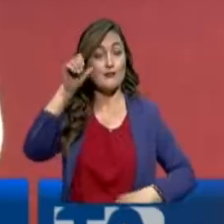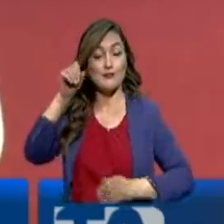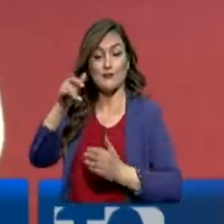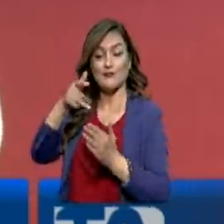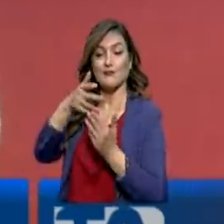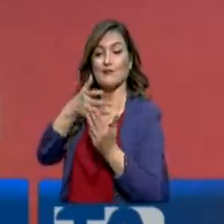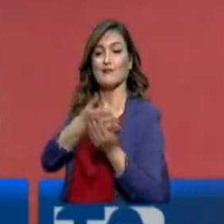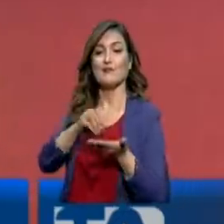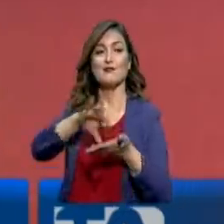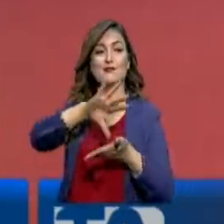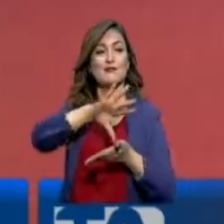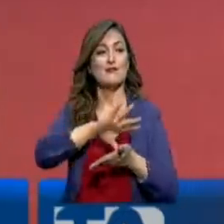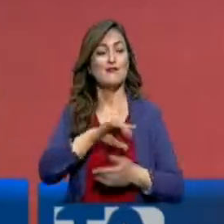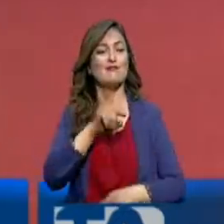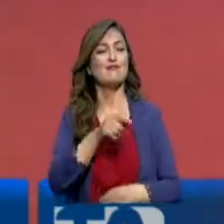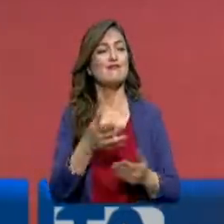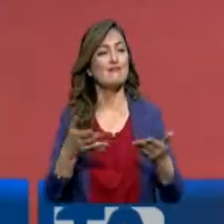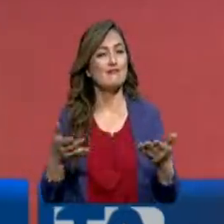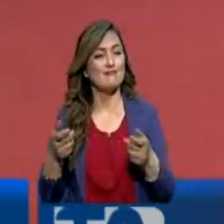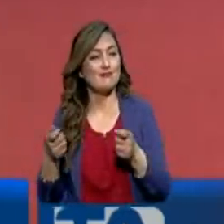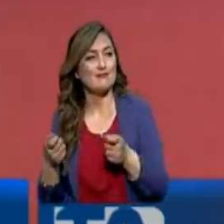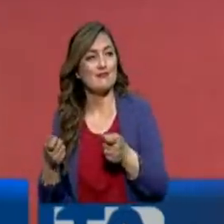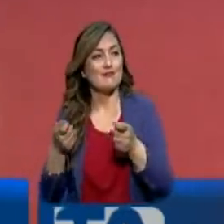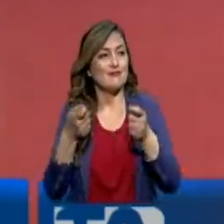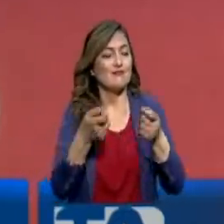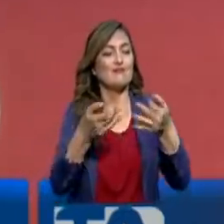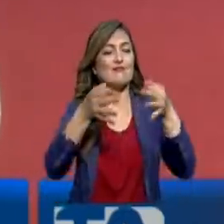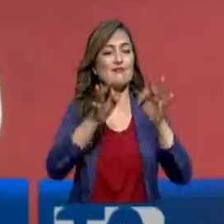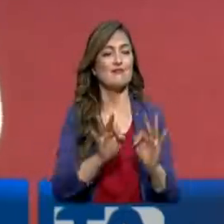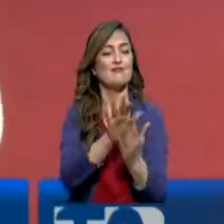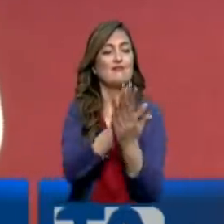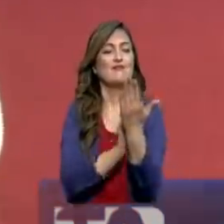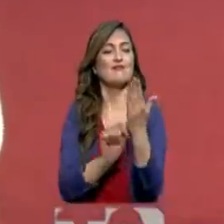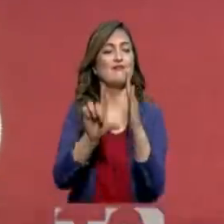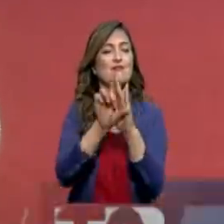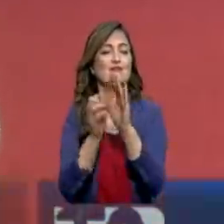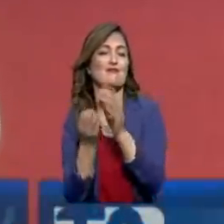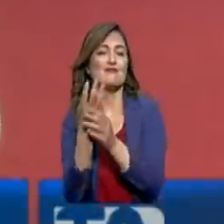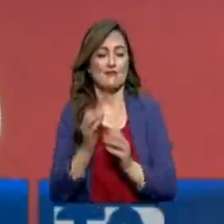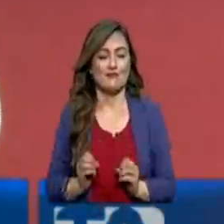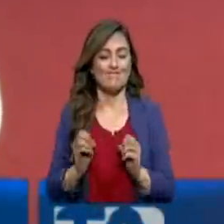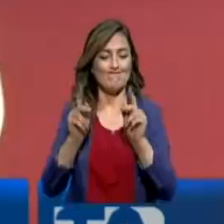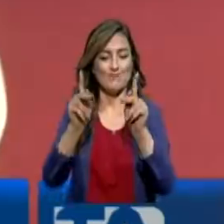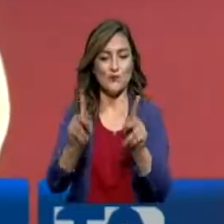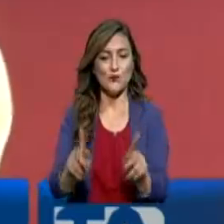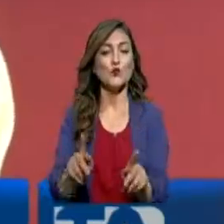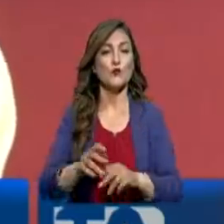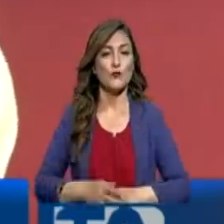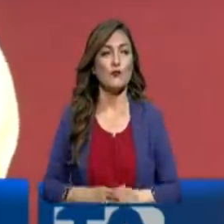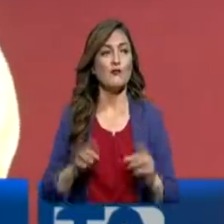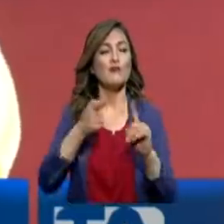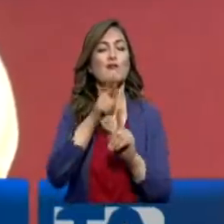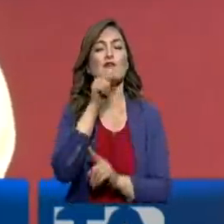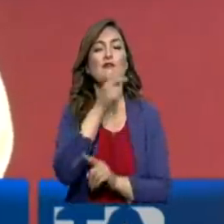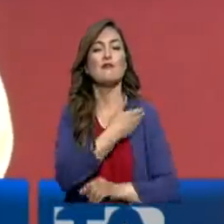la Asamblea Nacional, en donde entregará de forma ya oficial este proyecto de ley de creación de oportunidades. Lo entregará